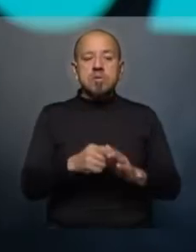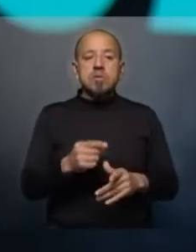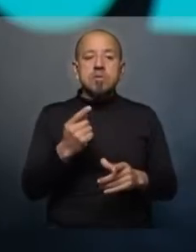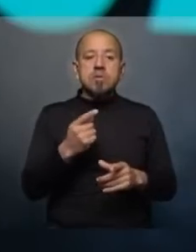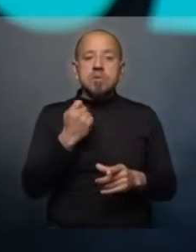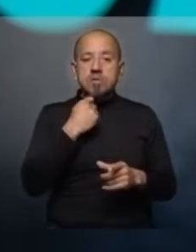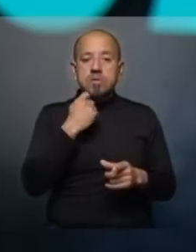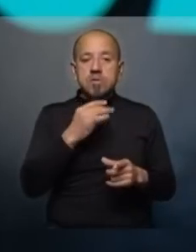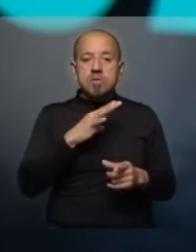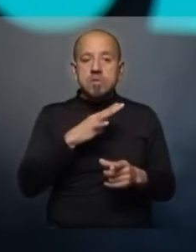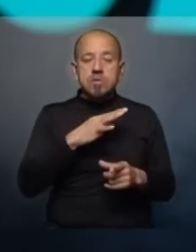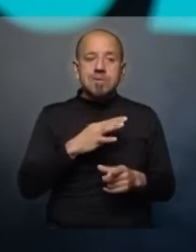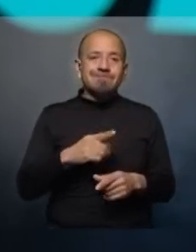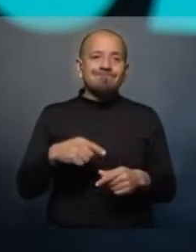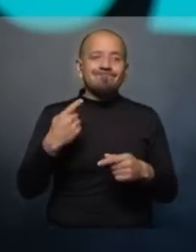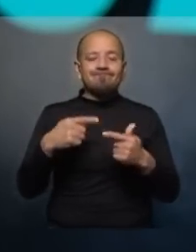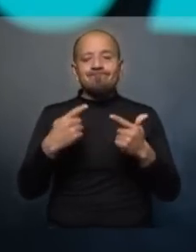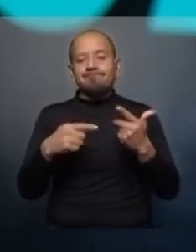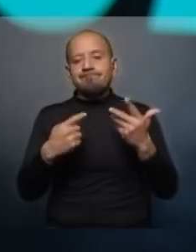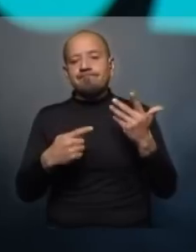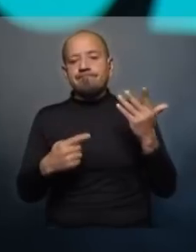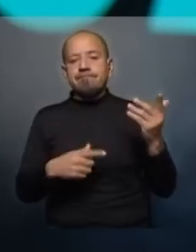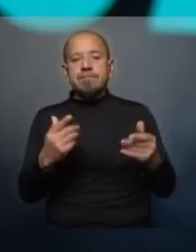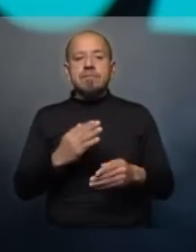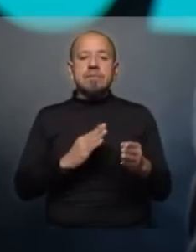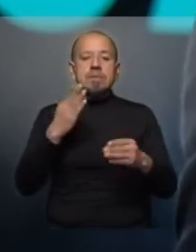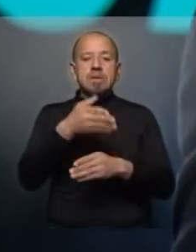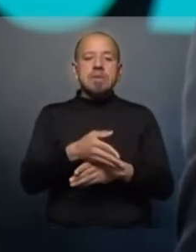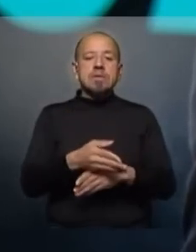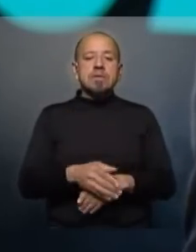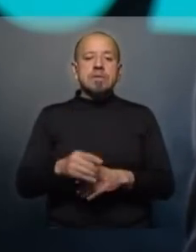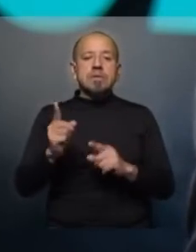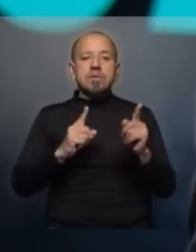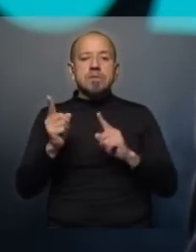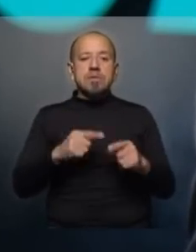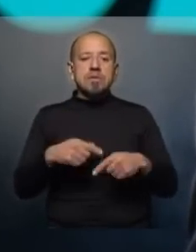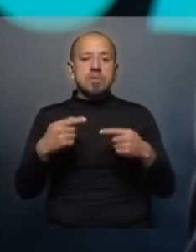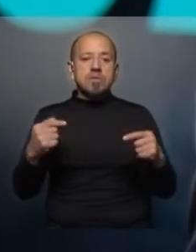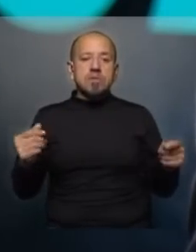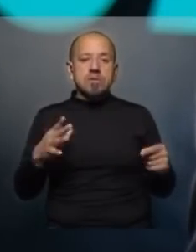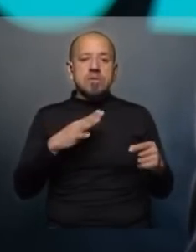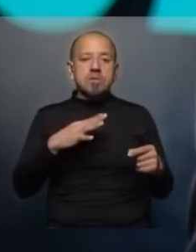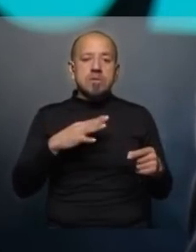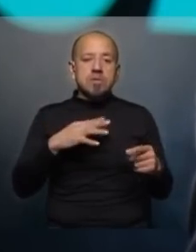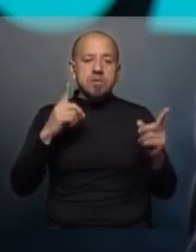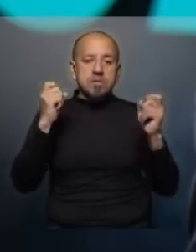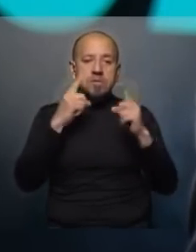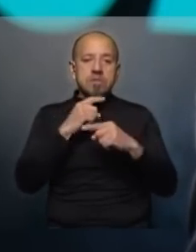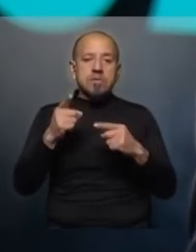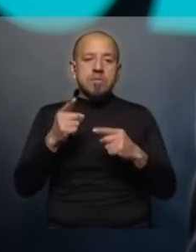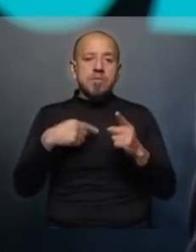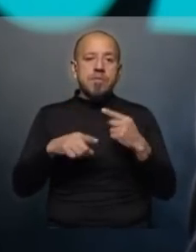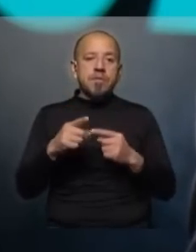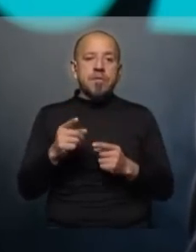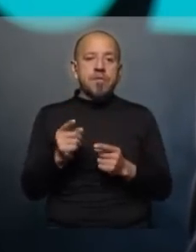Bueno hay carencias por ejemplo en el acceso a determinadas especialidades este hay carencias